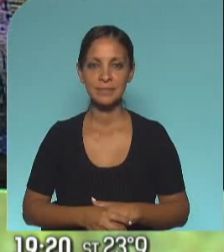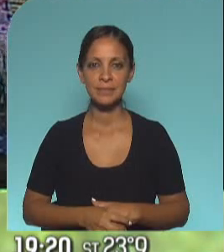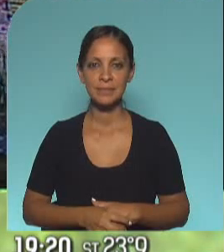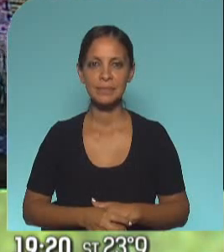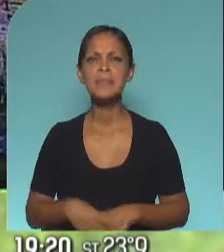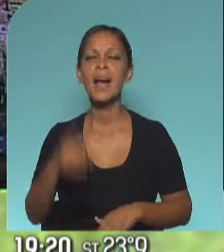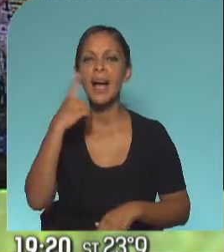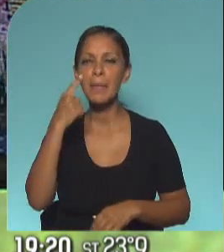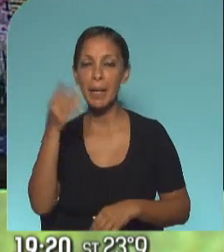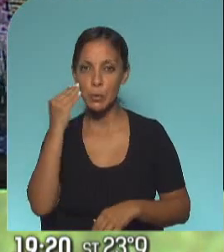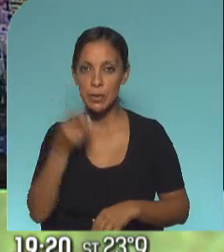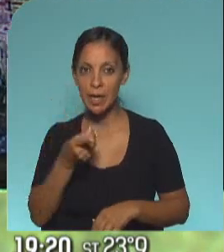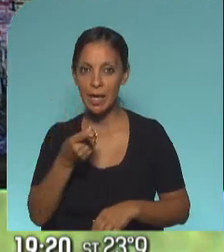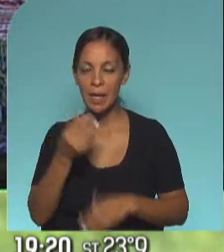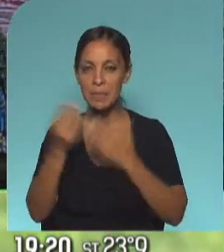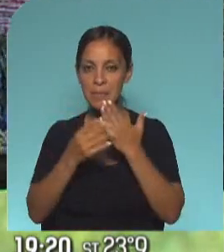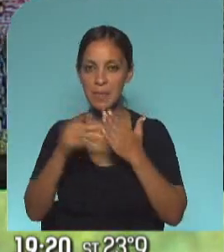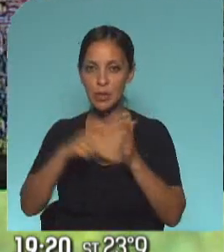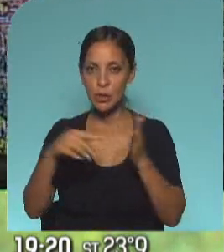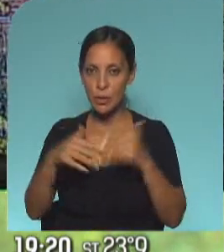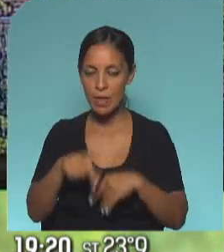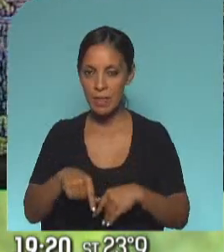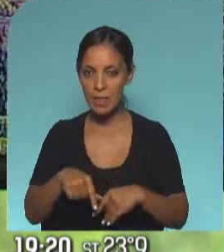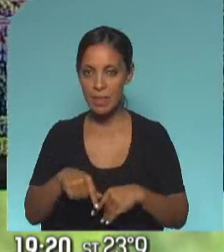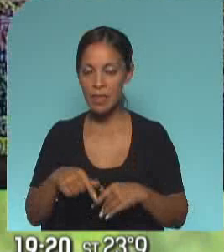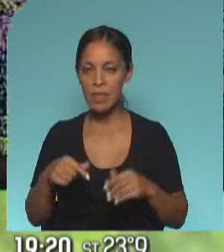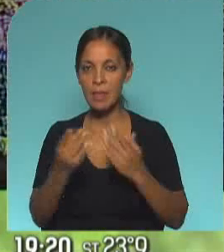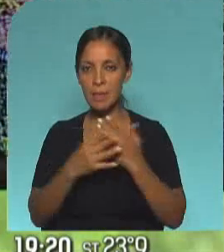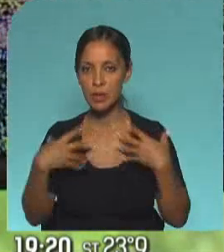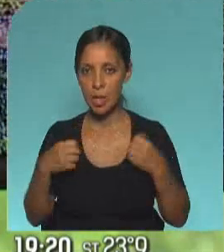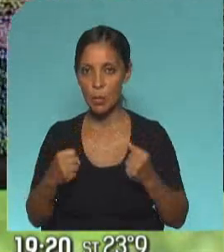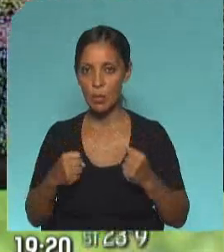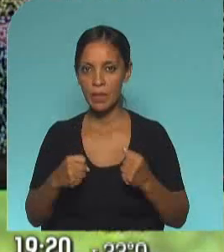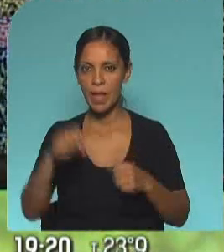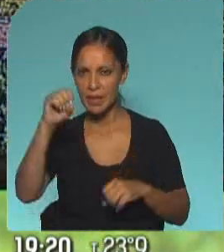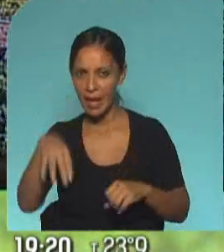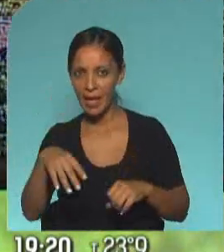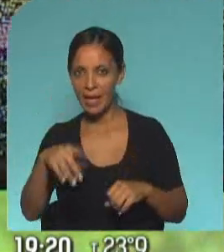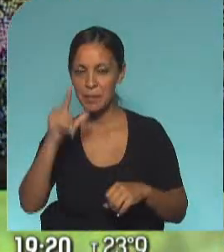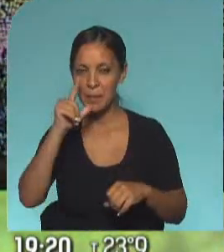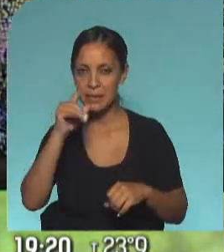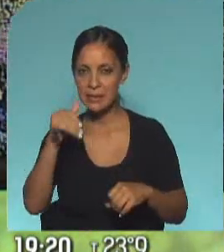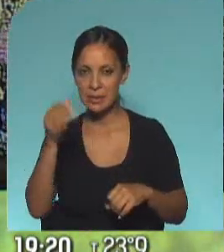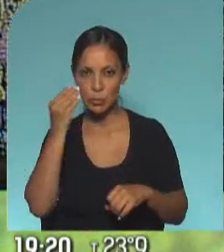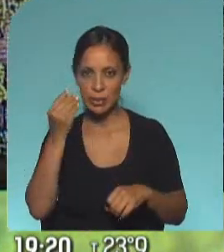A ver si nos está escuchando Daniel Goyán, ministro de... Ahí está. Creo que nos escucha lejos usted a nosotros